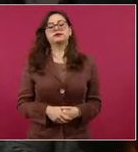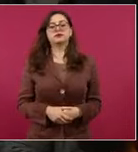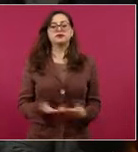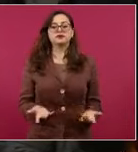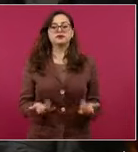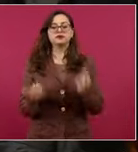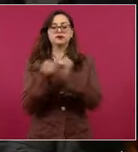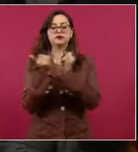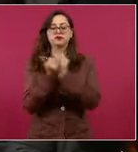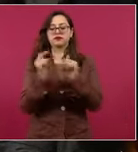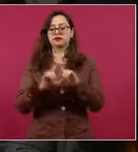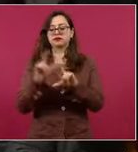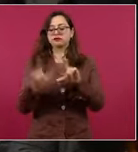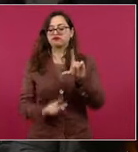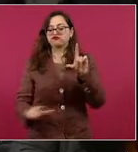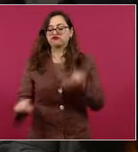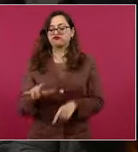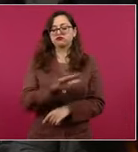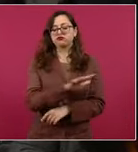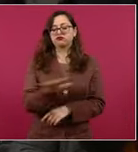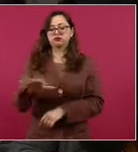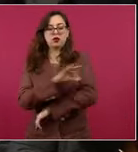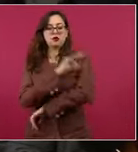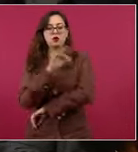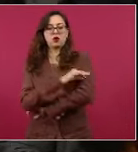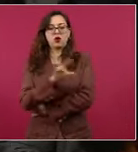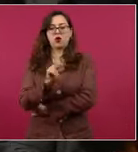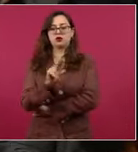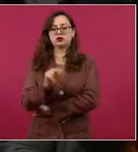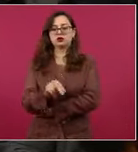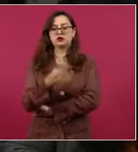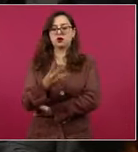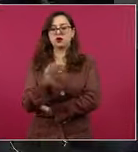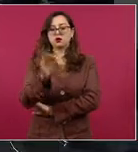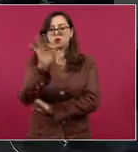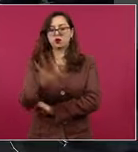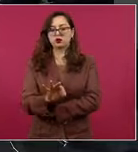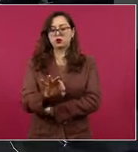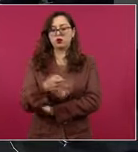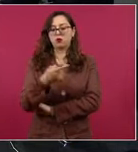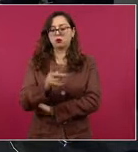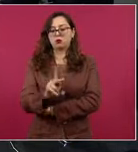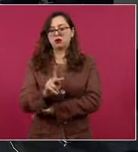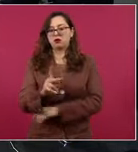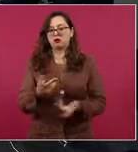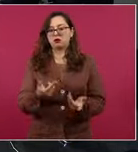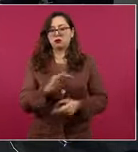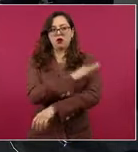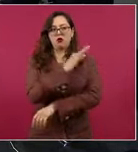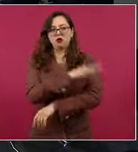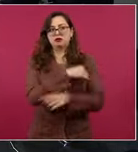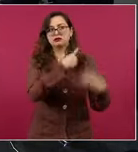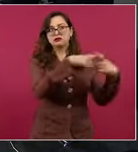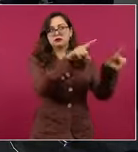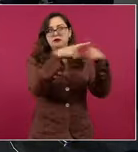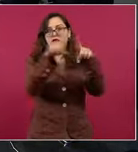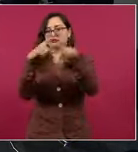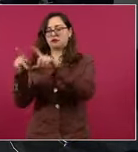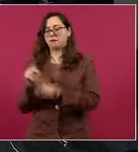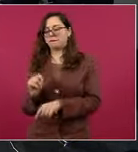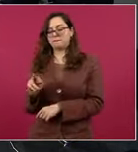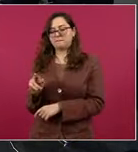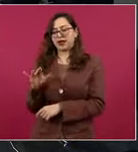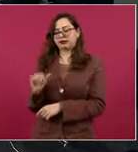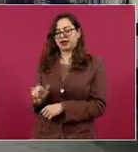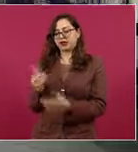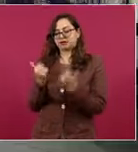general de 84%, ¿no?, de vacunación, sin embargo, pues no con la vacuna patria, ¿no? Entonces, si nos pudiera dar